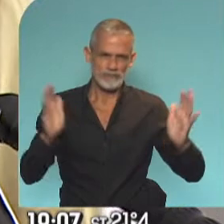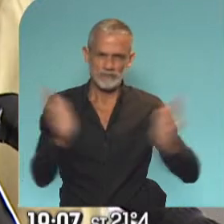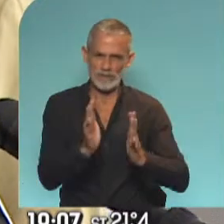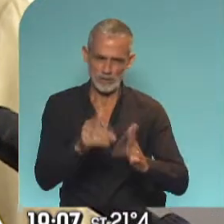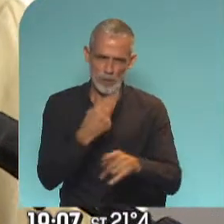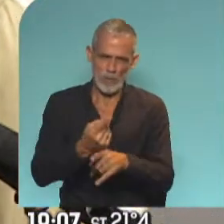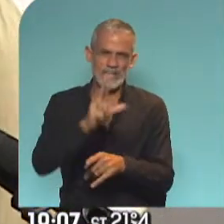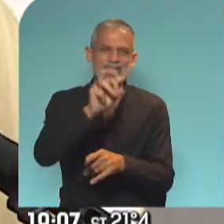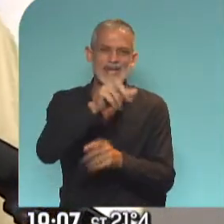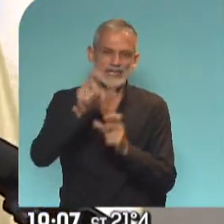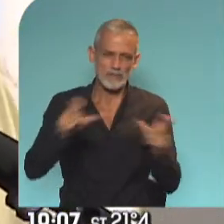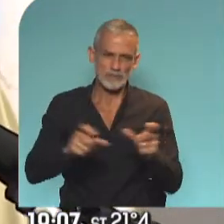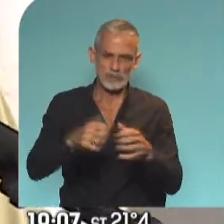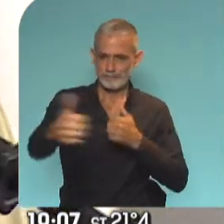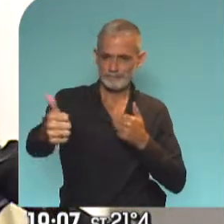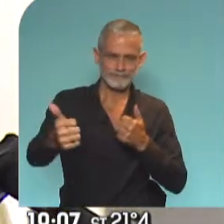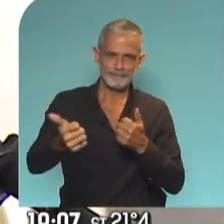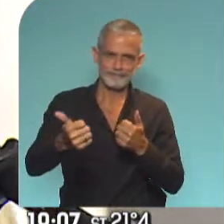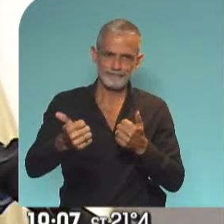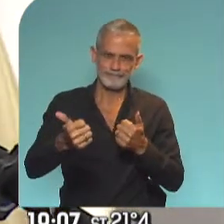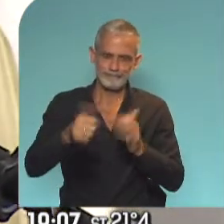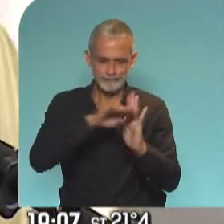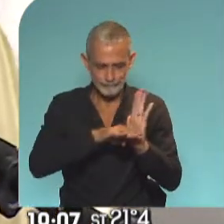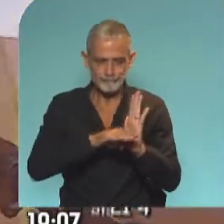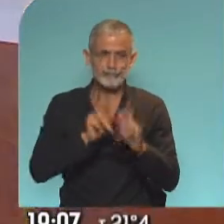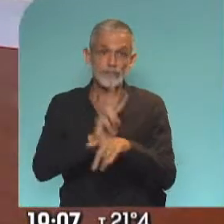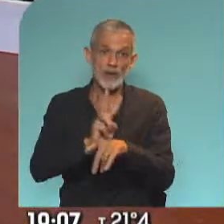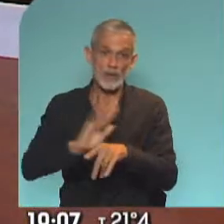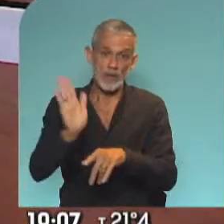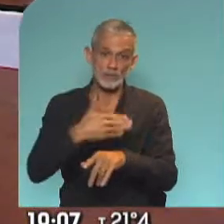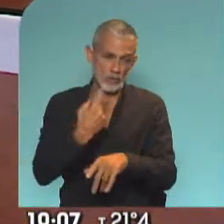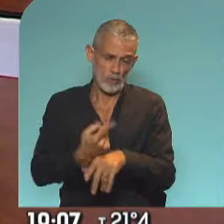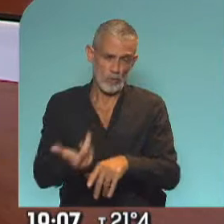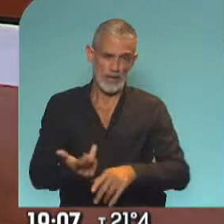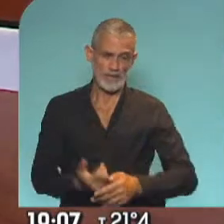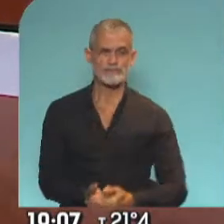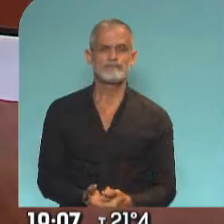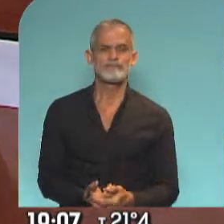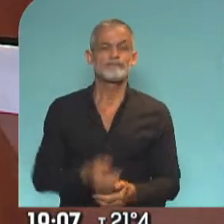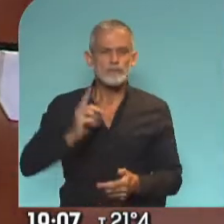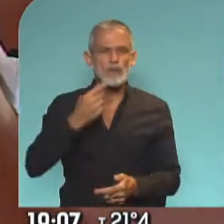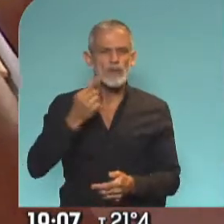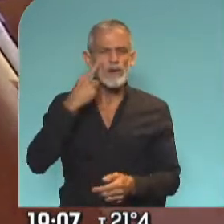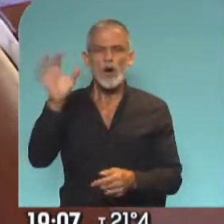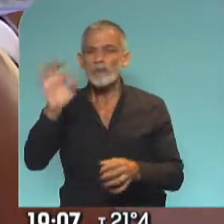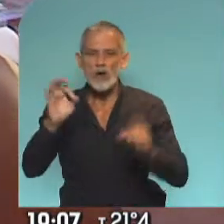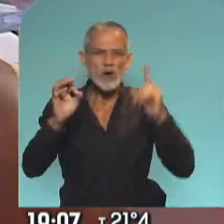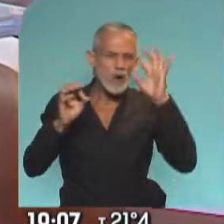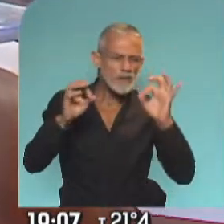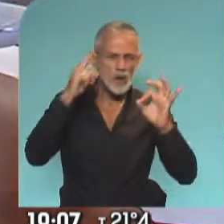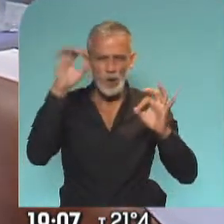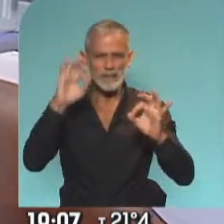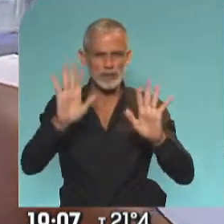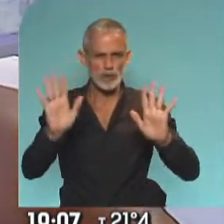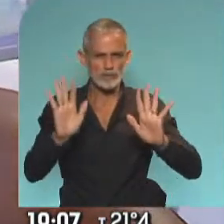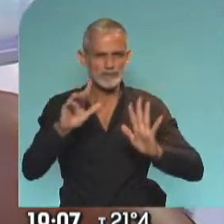como para ofrecer un esquema sanitario saludable. Muy bien, decíamos que íbamos a escuchar a los distintos actores,